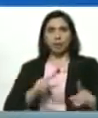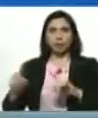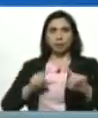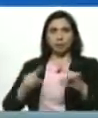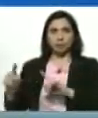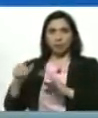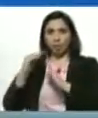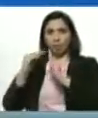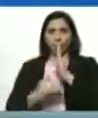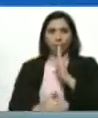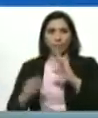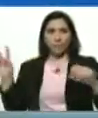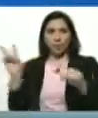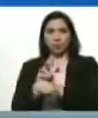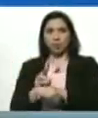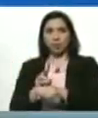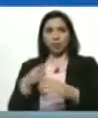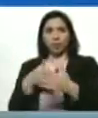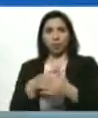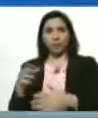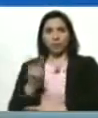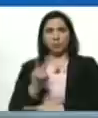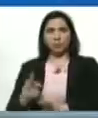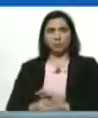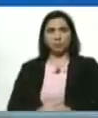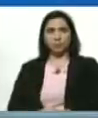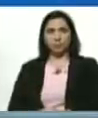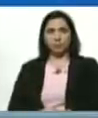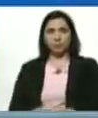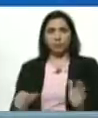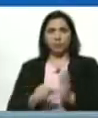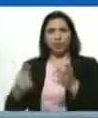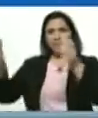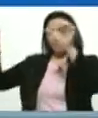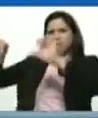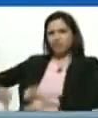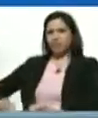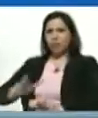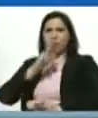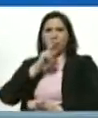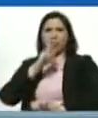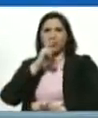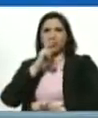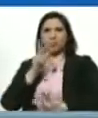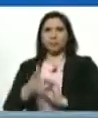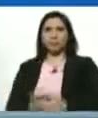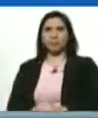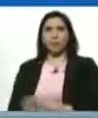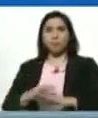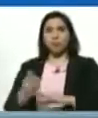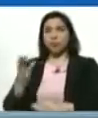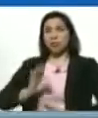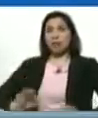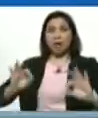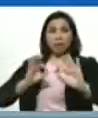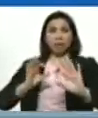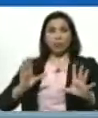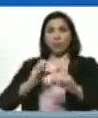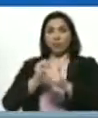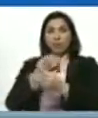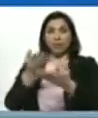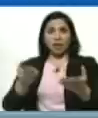desestabilización y violencia en donde fracasó estrepitosamente porque nadie cree en él